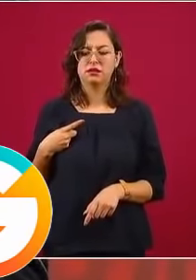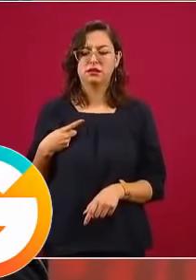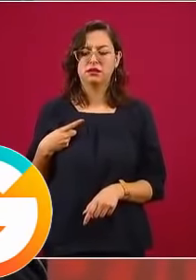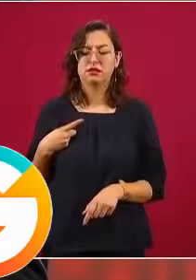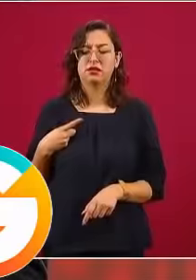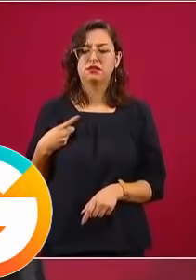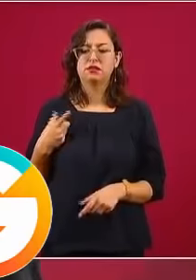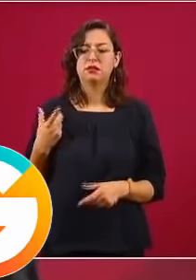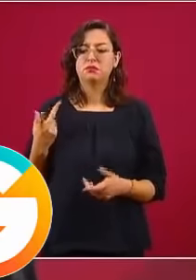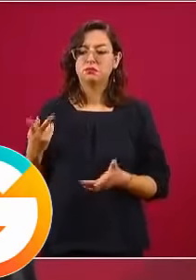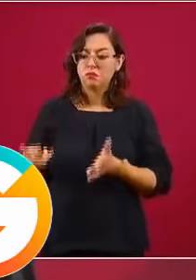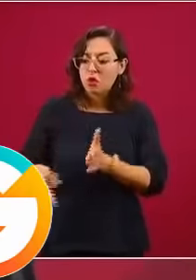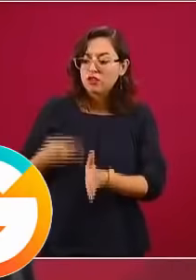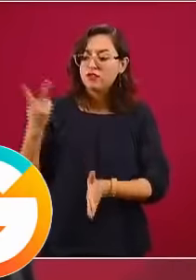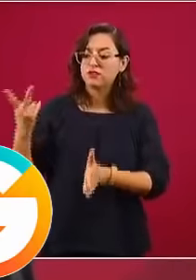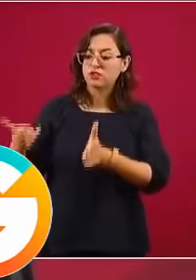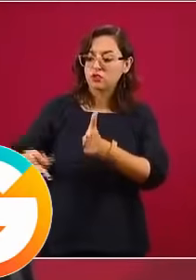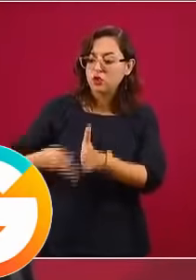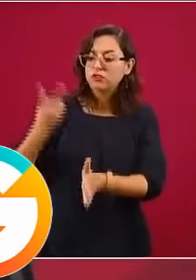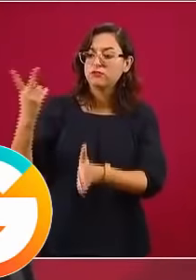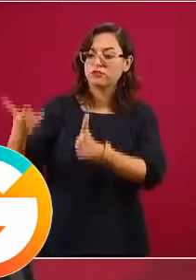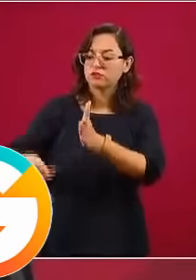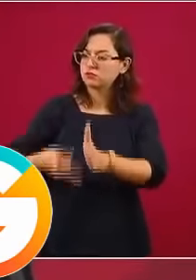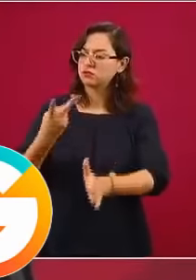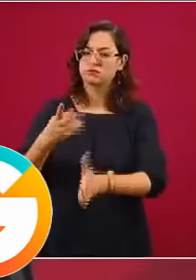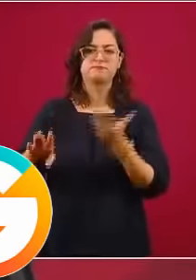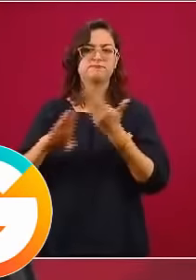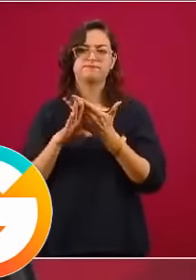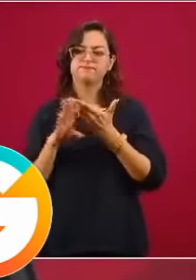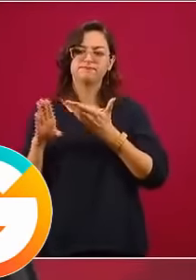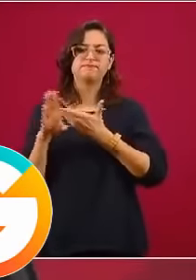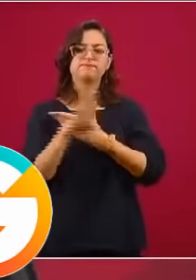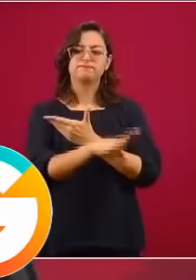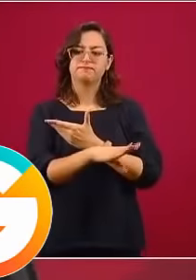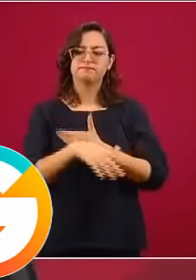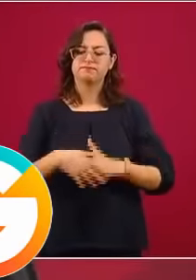evitar la repetición